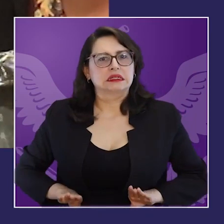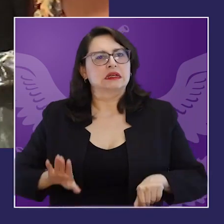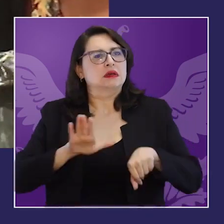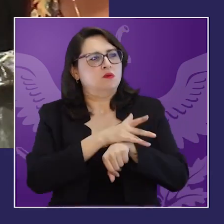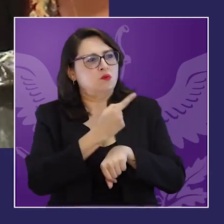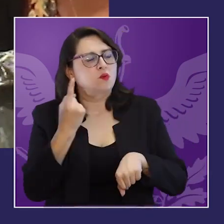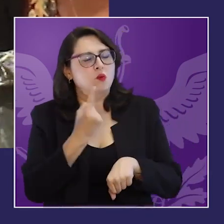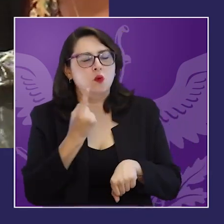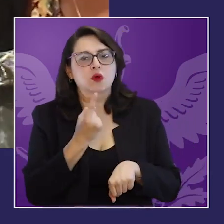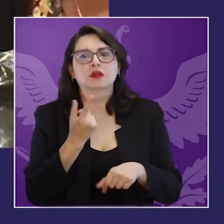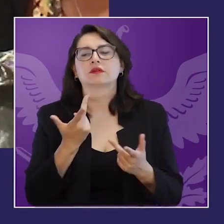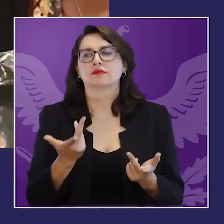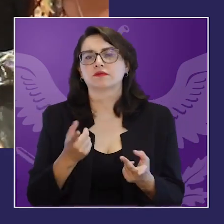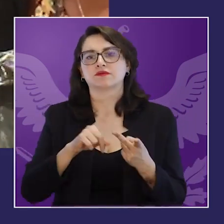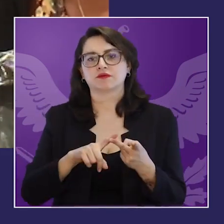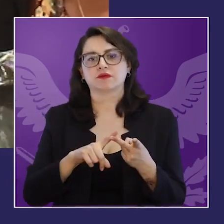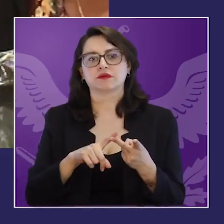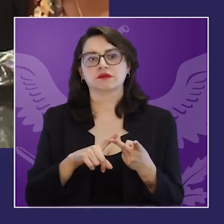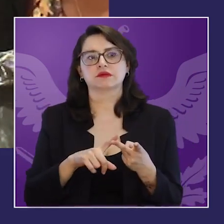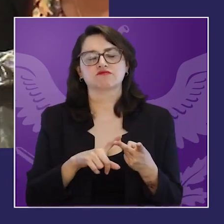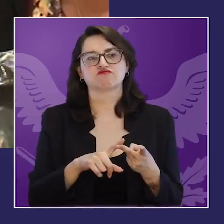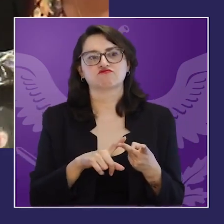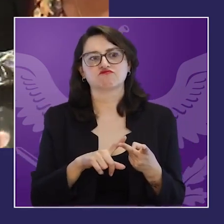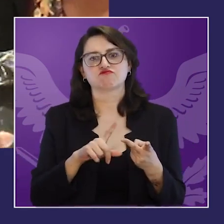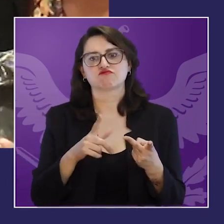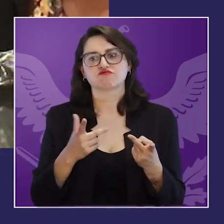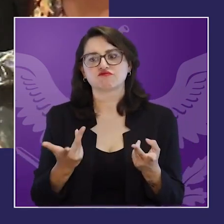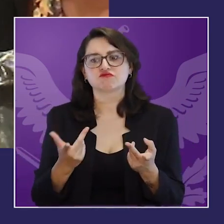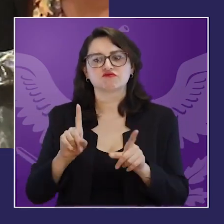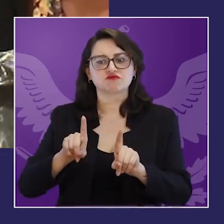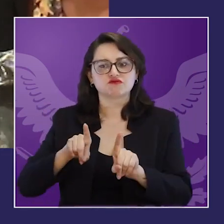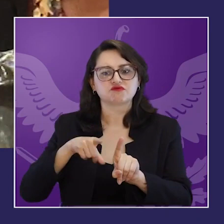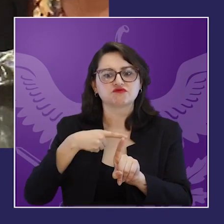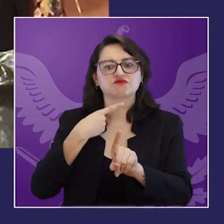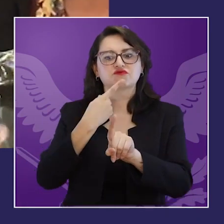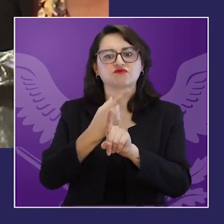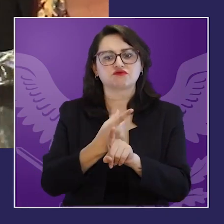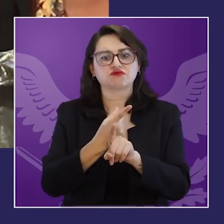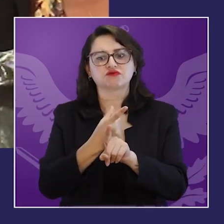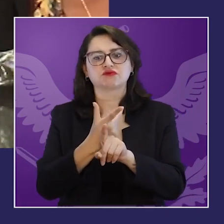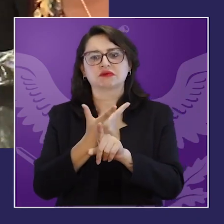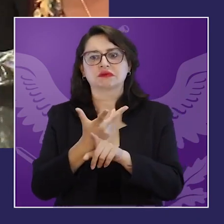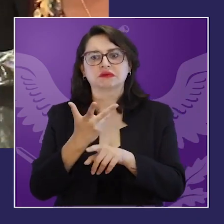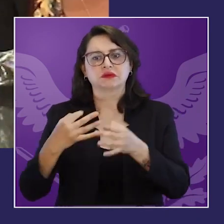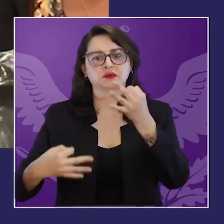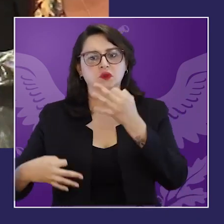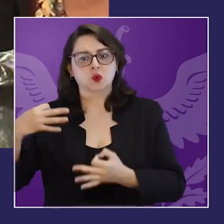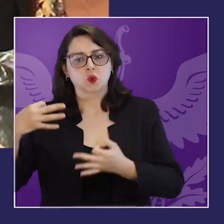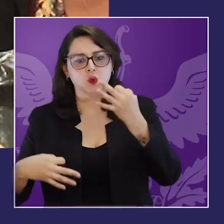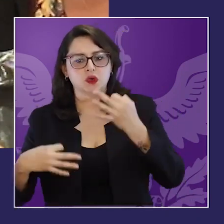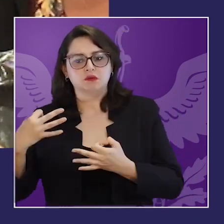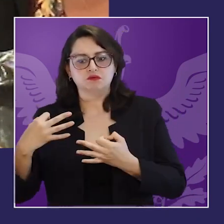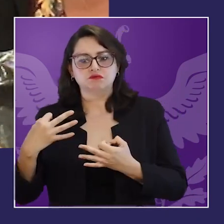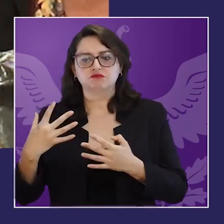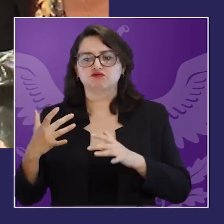hombres violadores. Esa es la primera gran investigación que hace la antropóloga Rita Segato, y luego cómo funciona frente